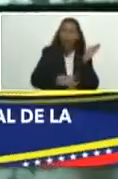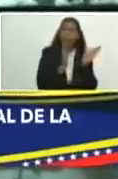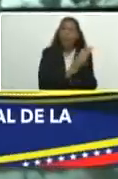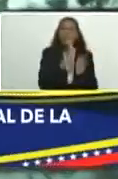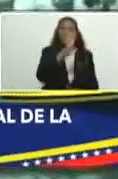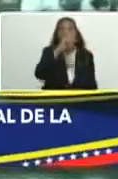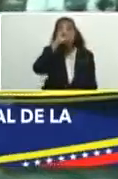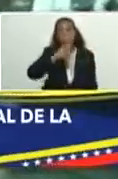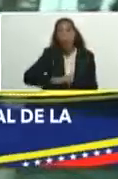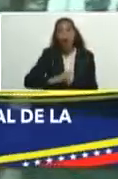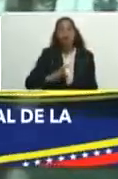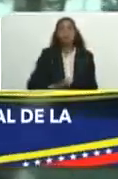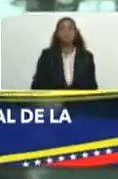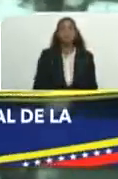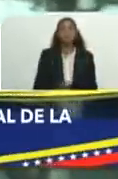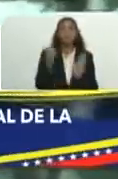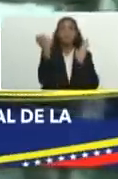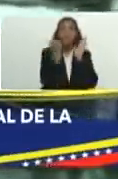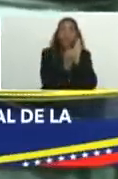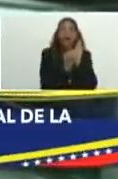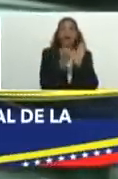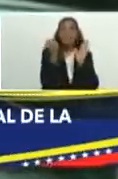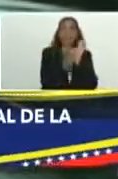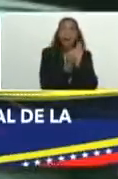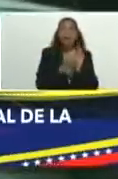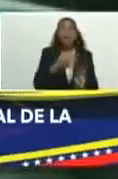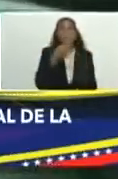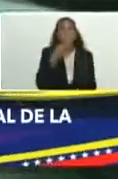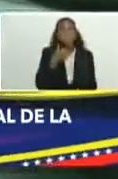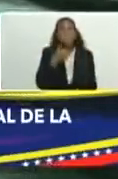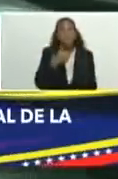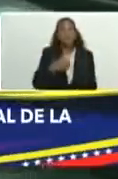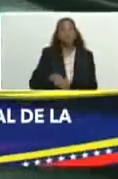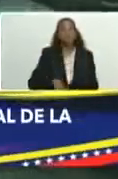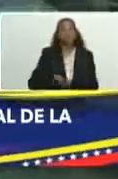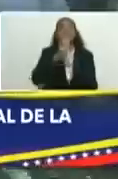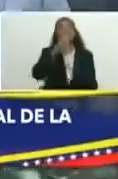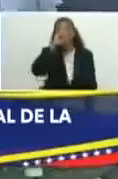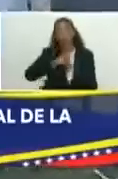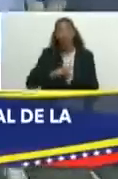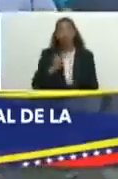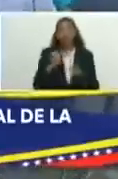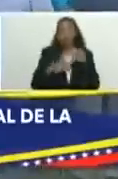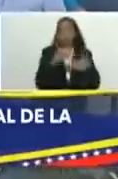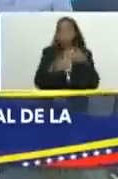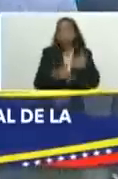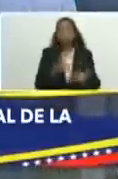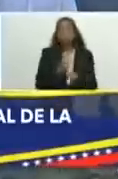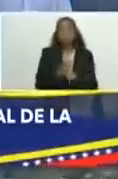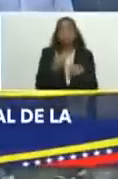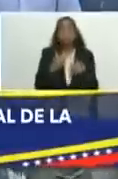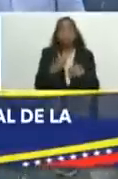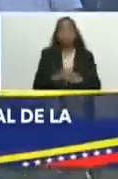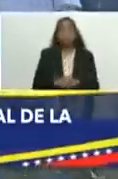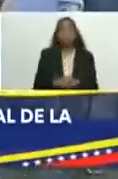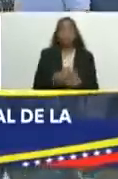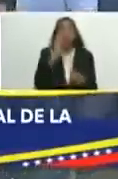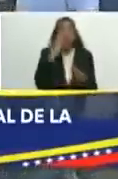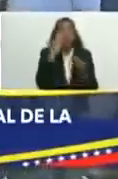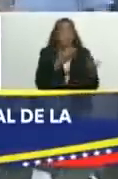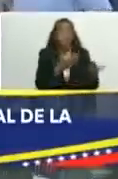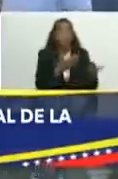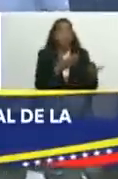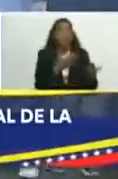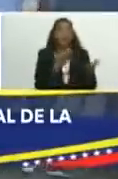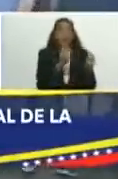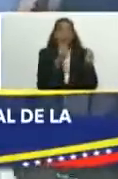5 años. Marca Norben, la mejor calidad del país. ¿Para dónde vamos ahora, Jimmy? Bueno, continuamos en el... Como usted puede ver,